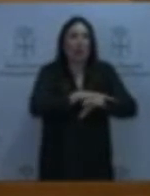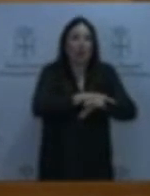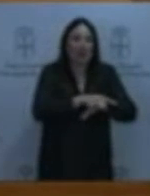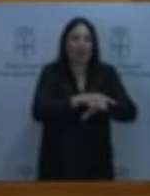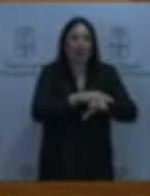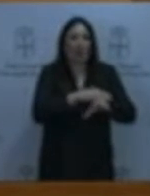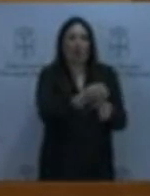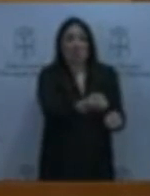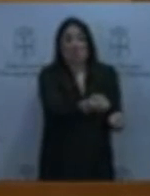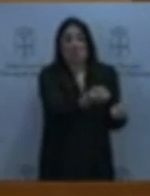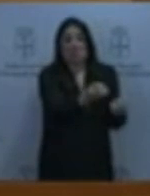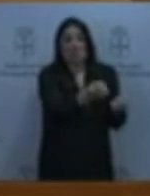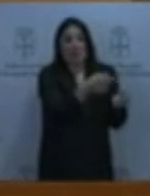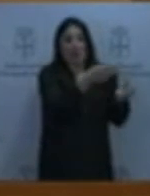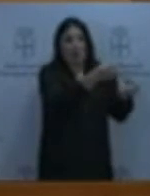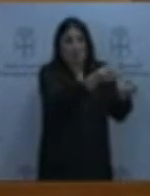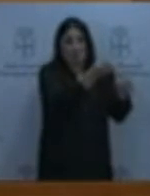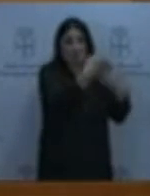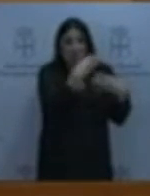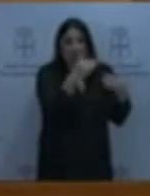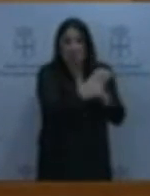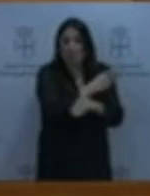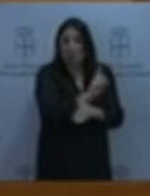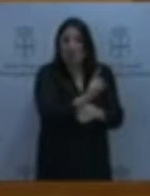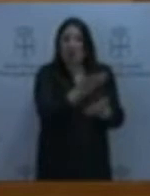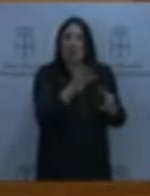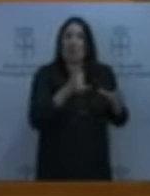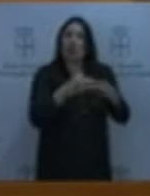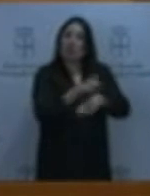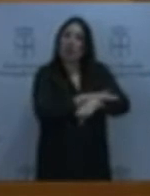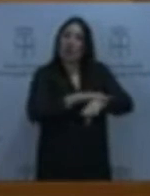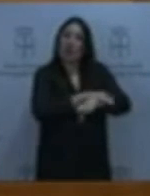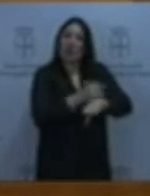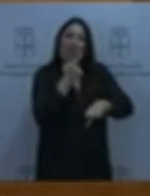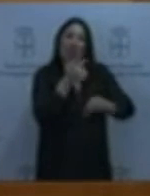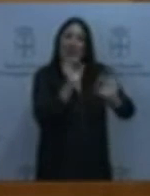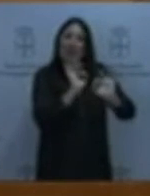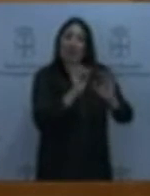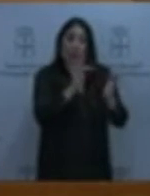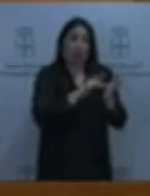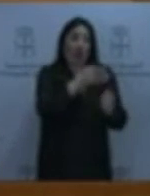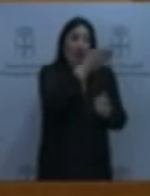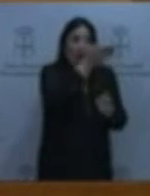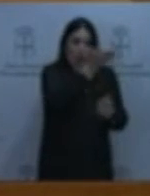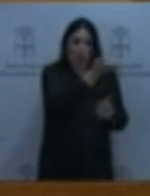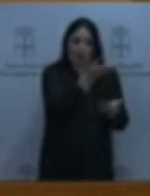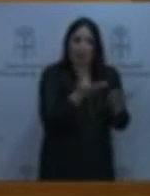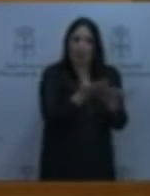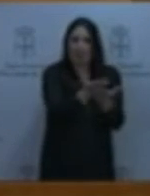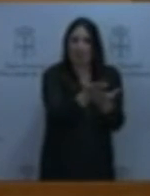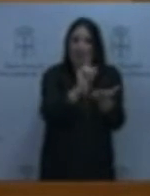no me contradijo, el Consejo de Gobierno ahí no se había pronunciado todavía cuando usted insta al acuerdo, a la firma del compromiso.